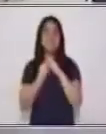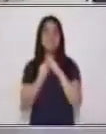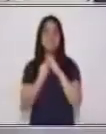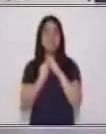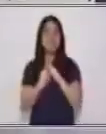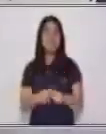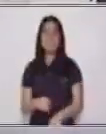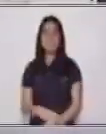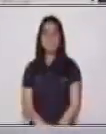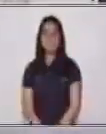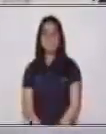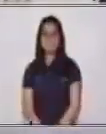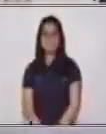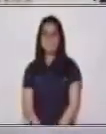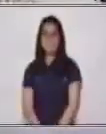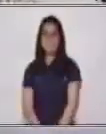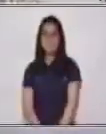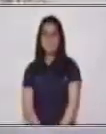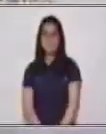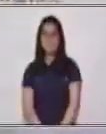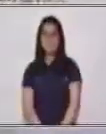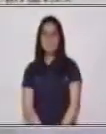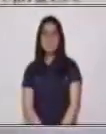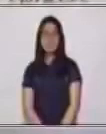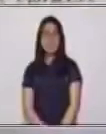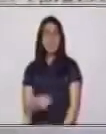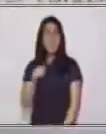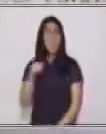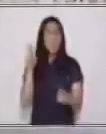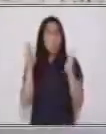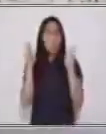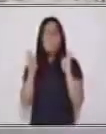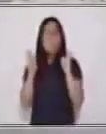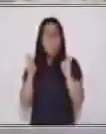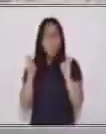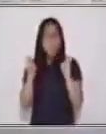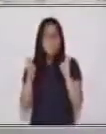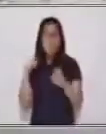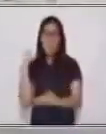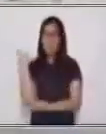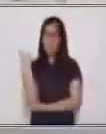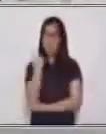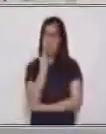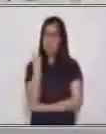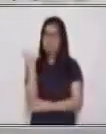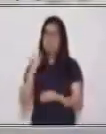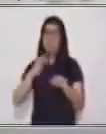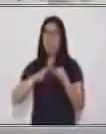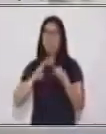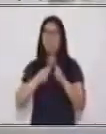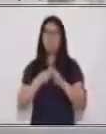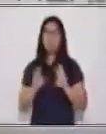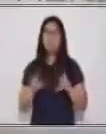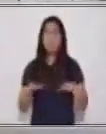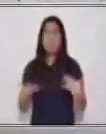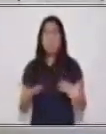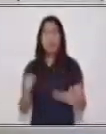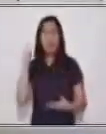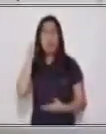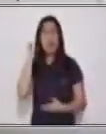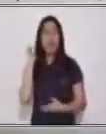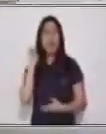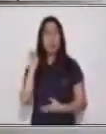las matemáticas. Uno de los temas introductorios muy importantes de la matemática es la